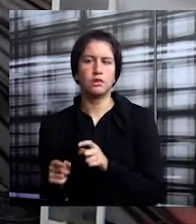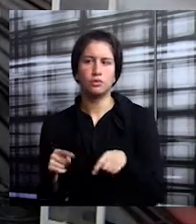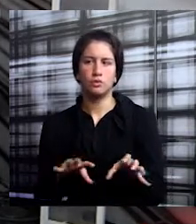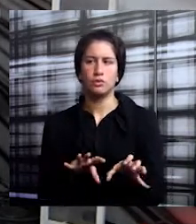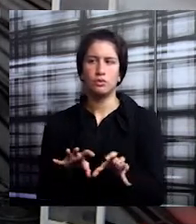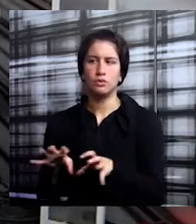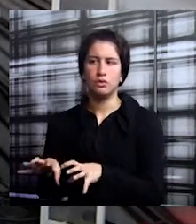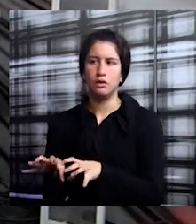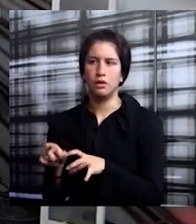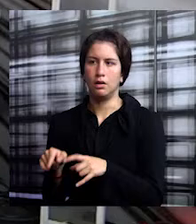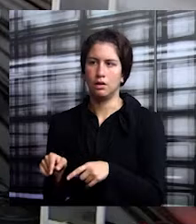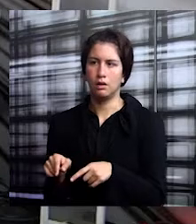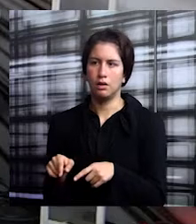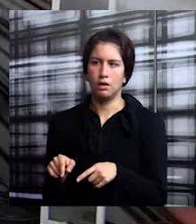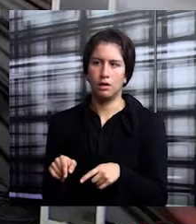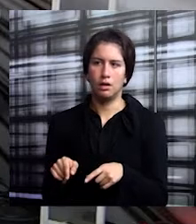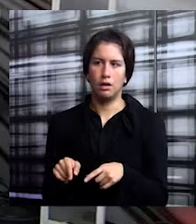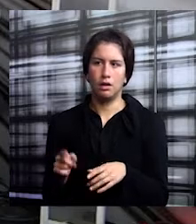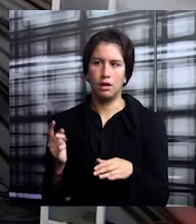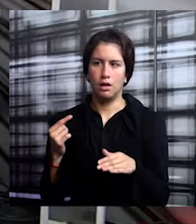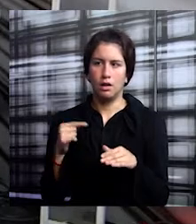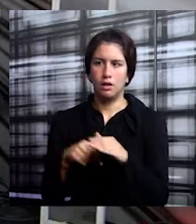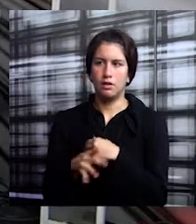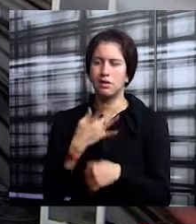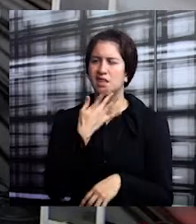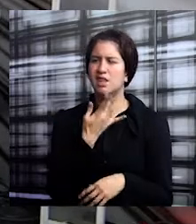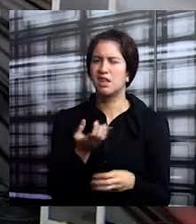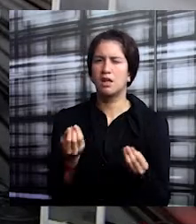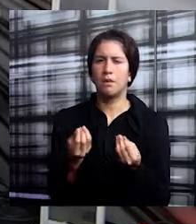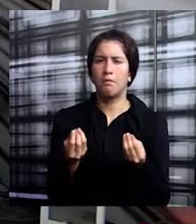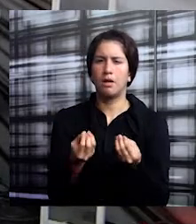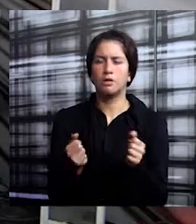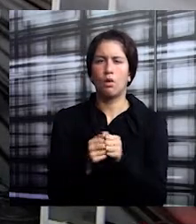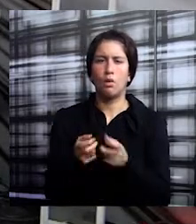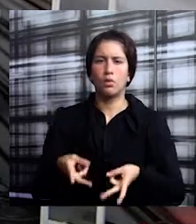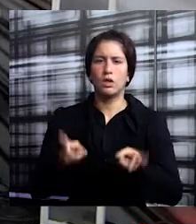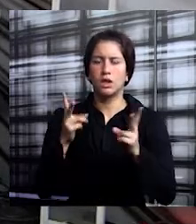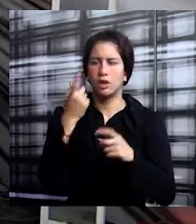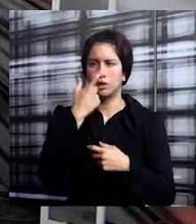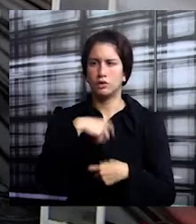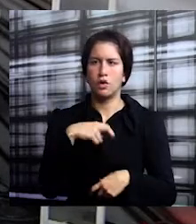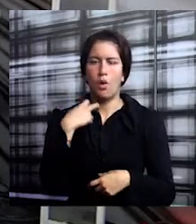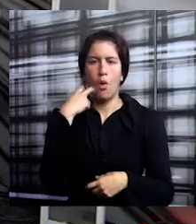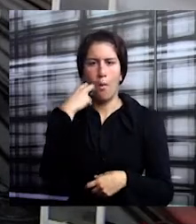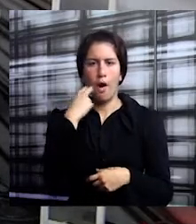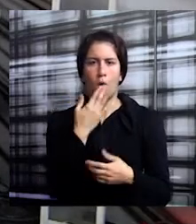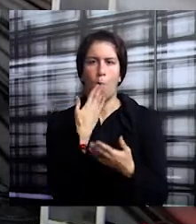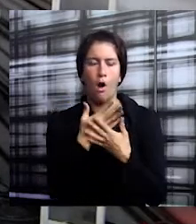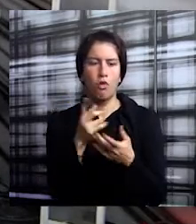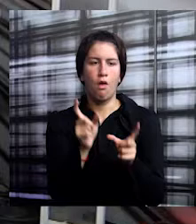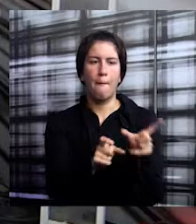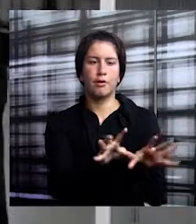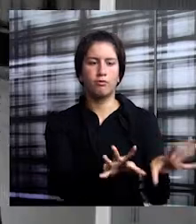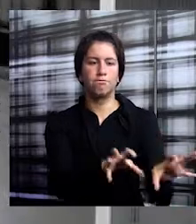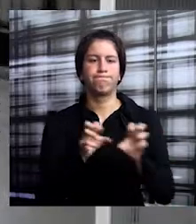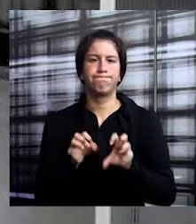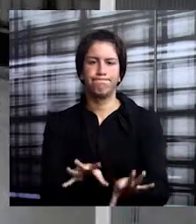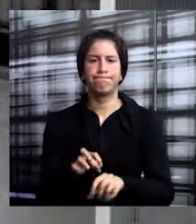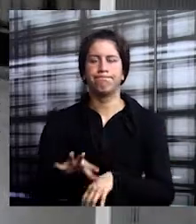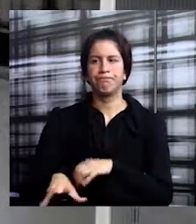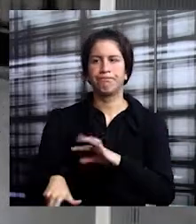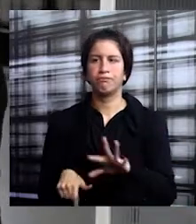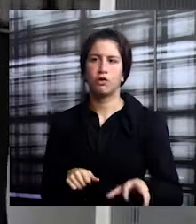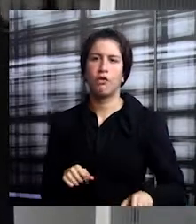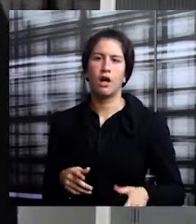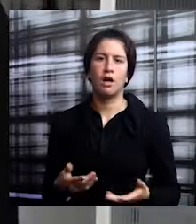Incluso, ¿qué pasa con los derechos humanos cuando se producen estos saqueos de gente que va pasando por el lugar? Es una